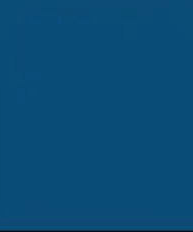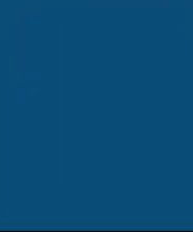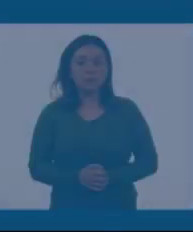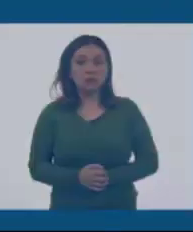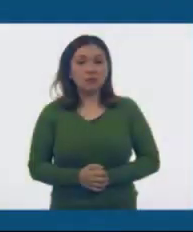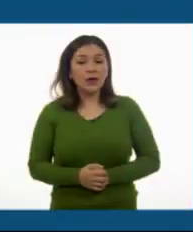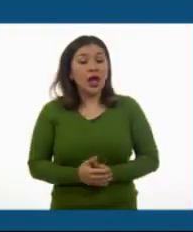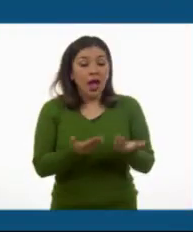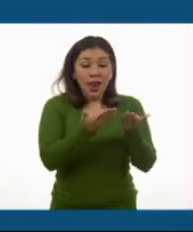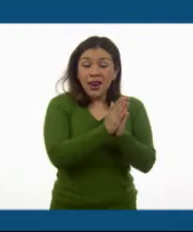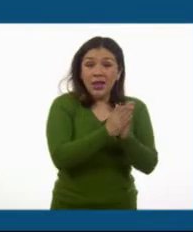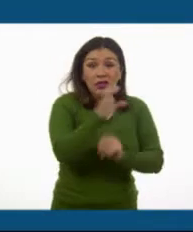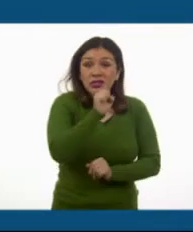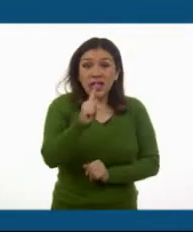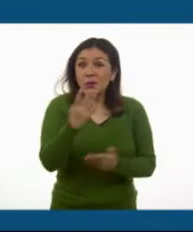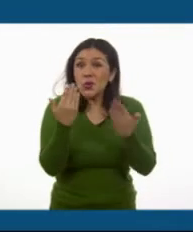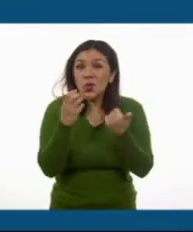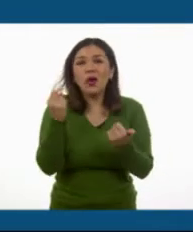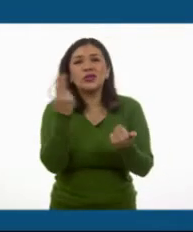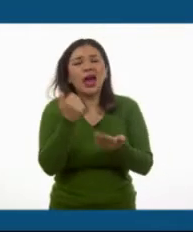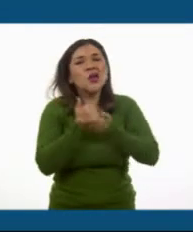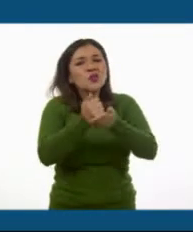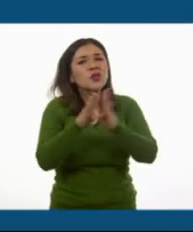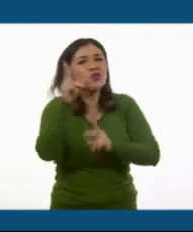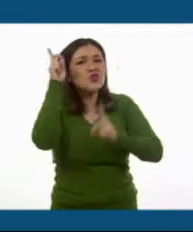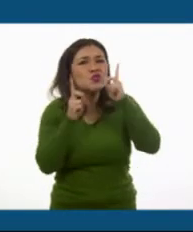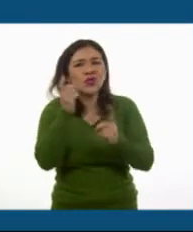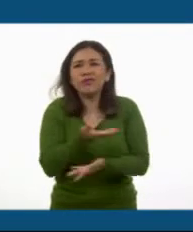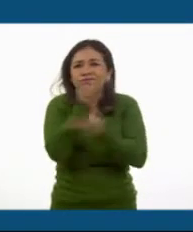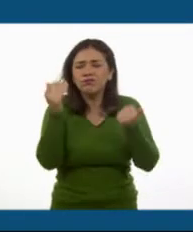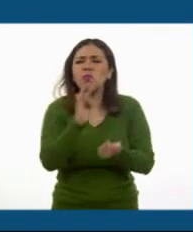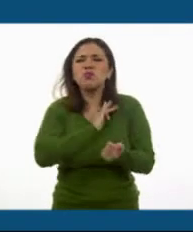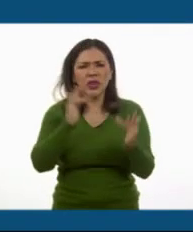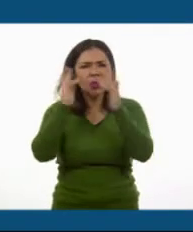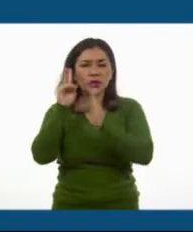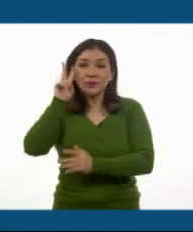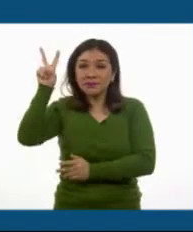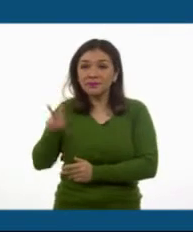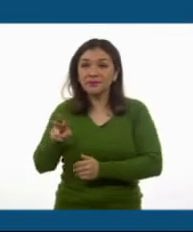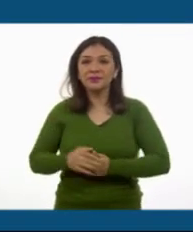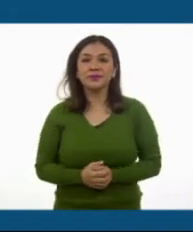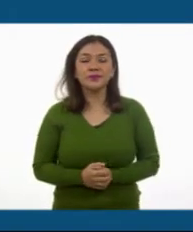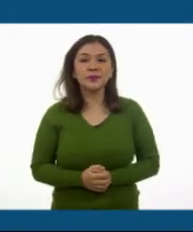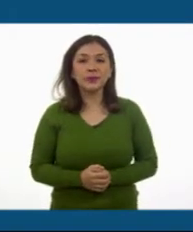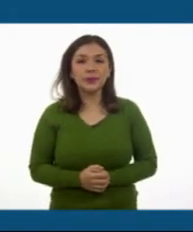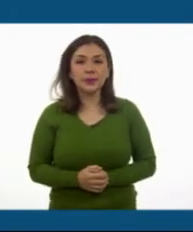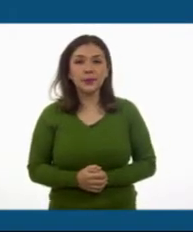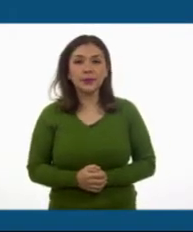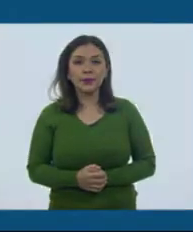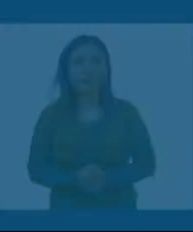Si no tienes el libro de texto o necesitas ayuda para responder tus dudas, contáctanos.